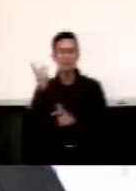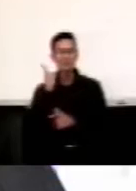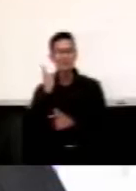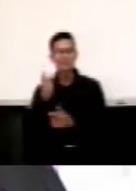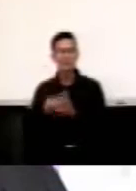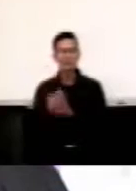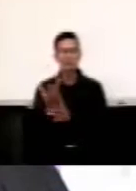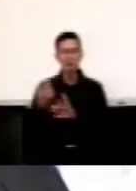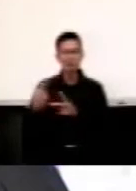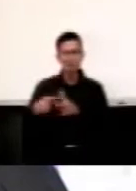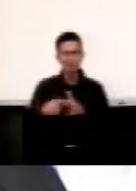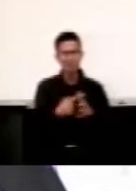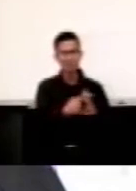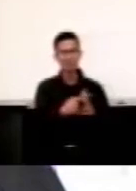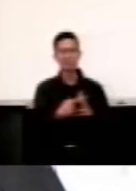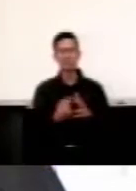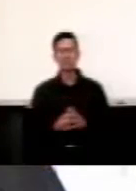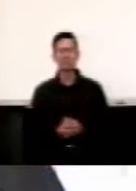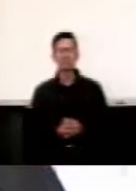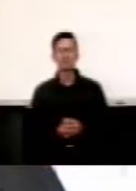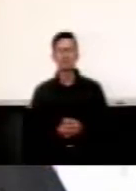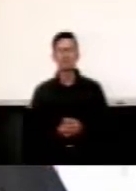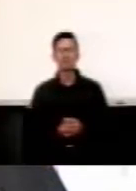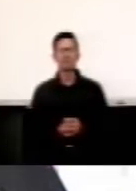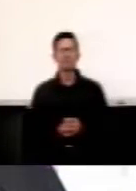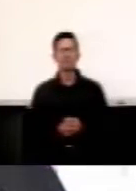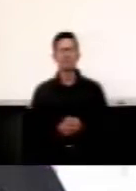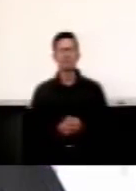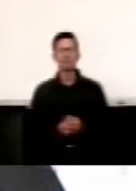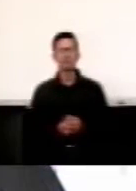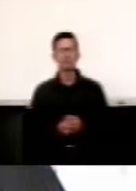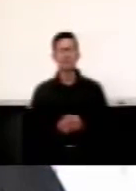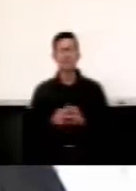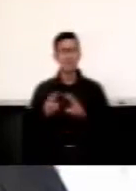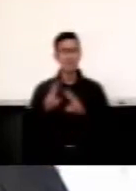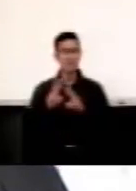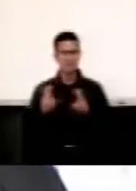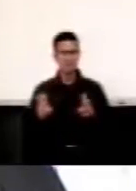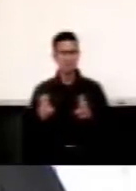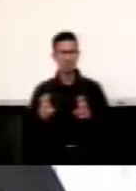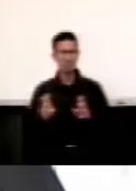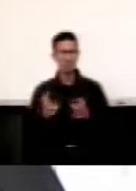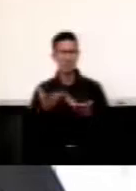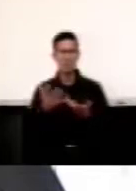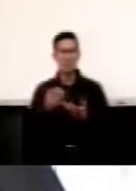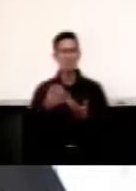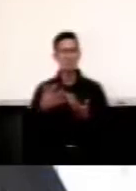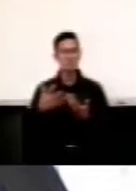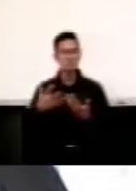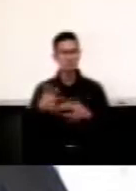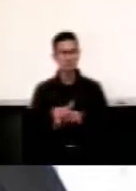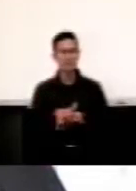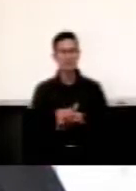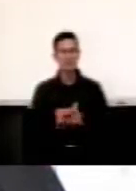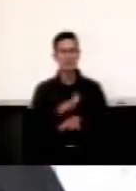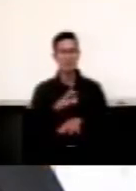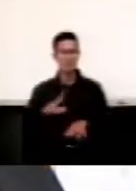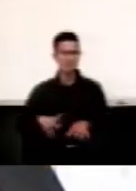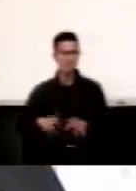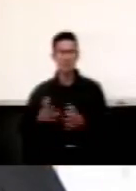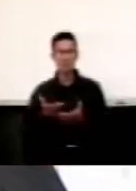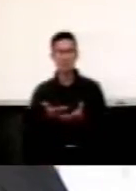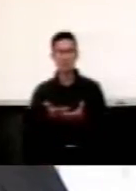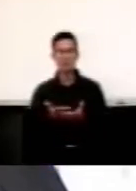la polarización ponderada, el tema de la institucionalización y bueno, para analizar todos estos rubros hace